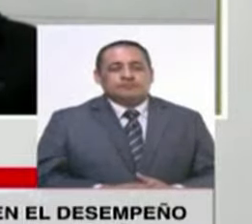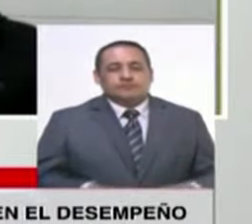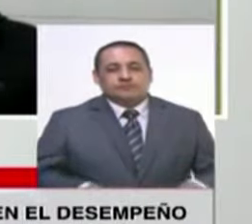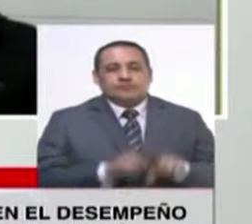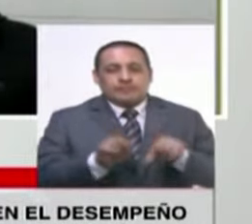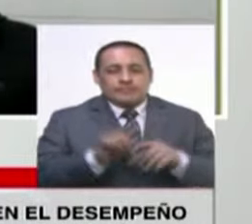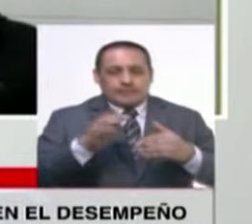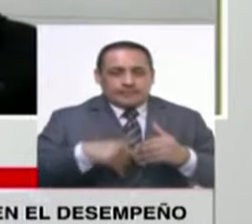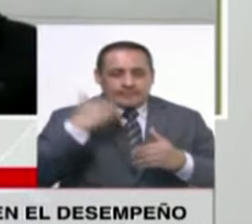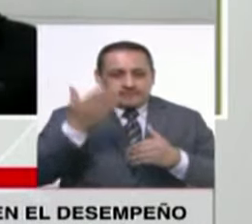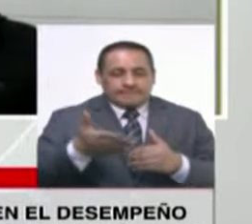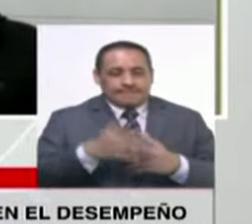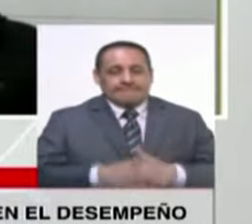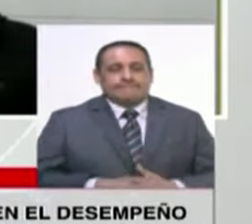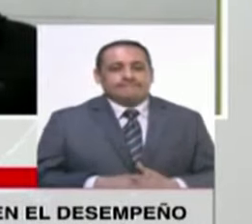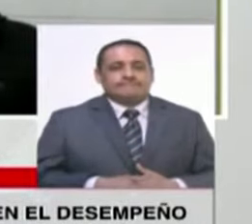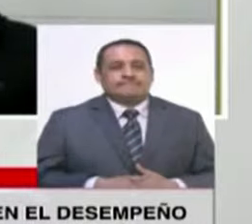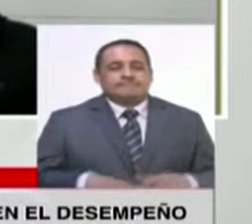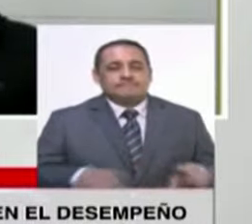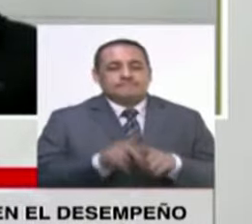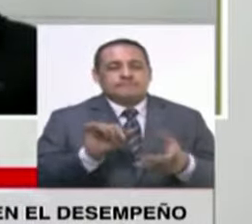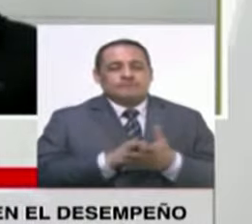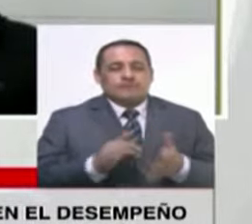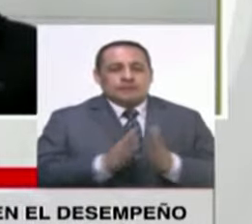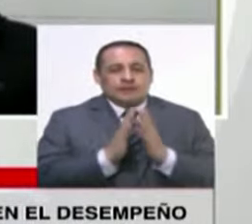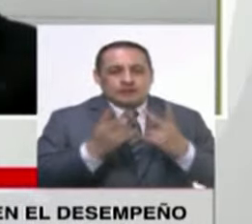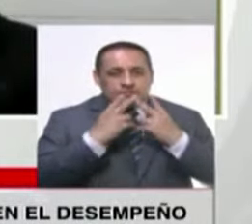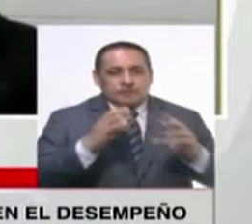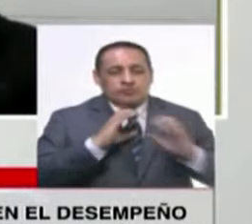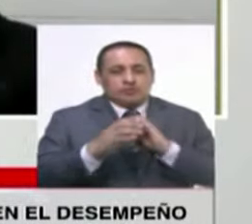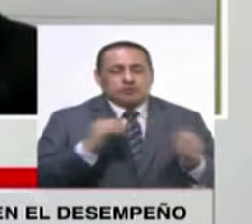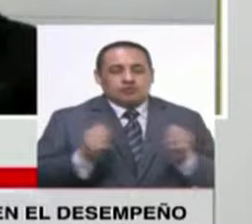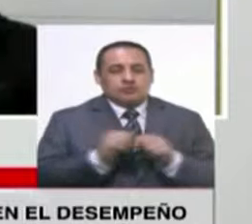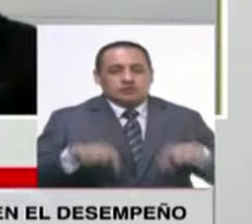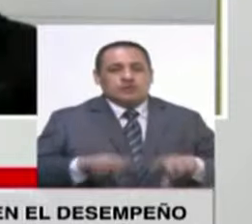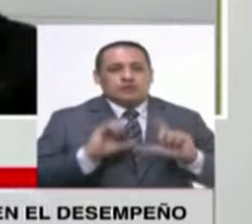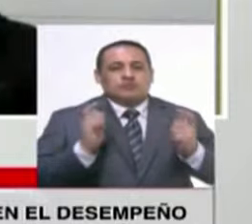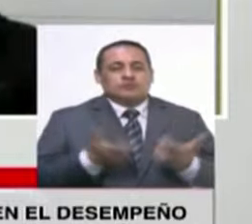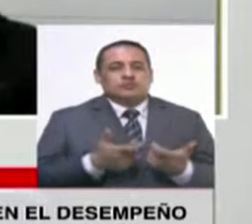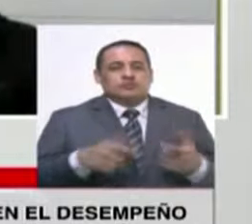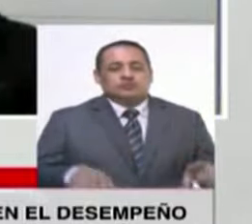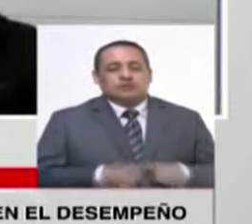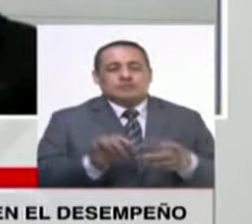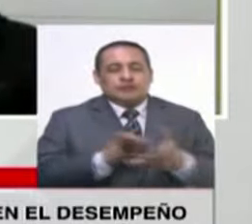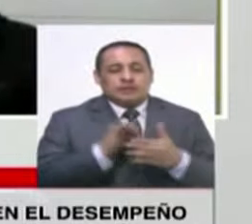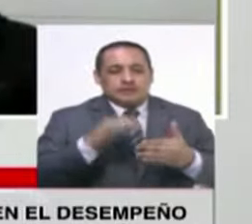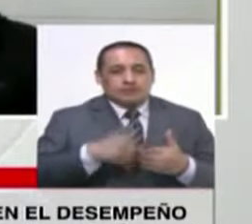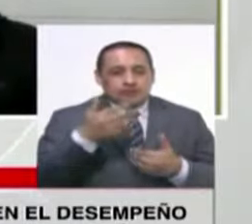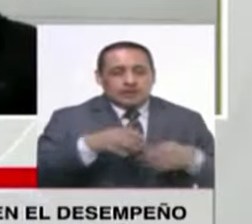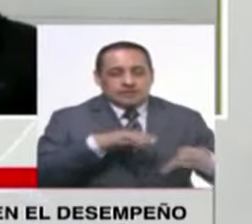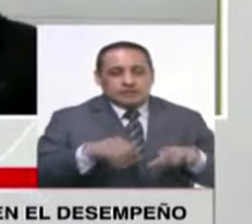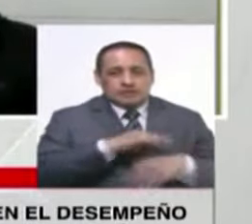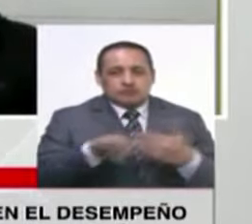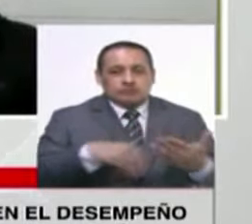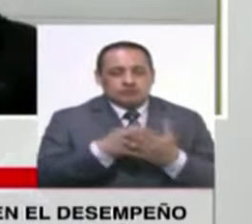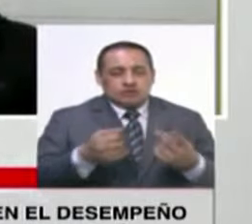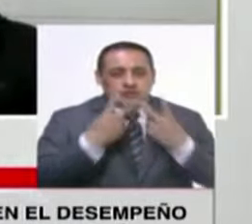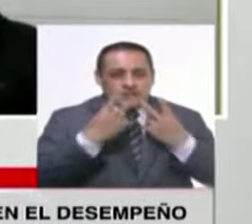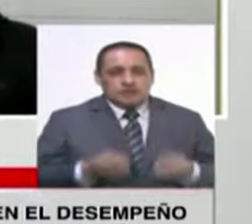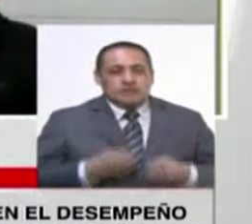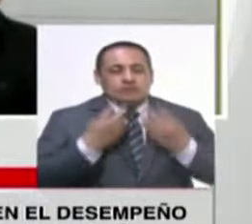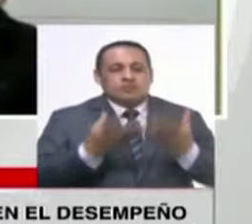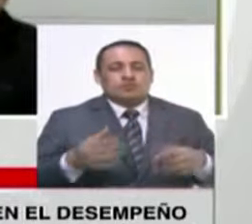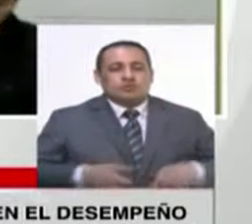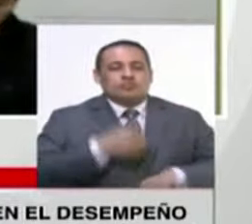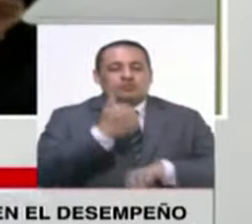con posterioridad le sugeriría que pudiera comunicarse con nuestra comisión, y luego de hacer estas revelaciones ante